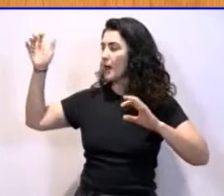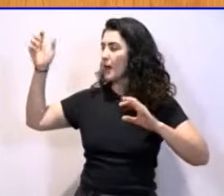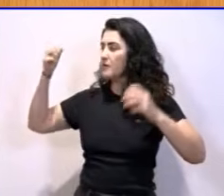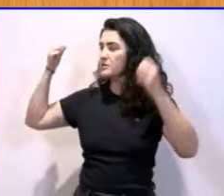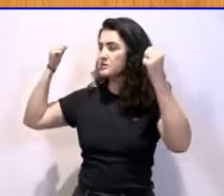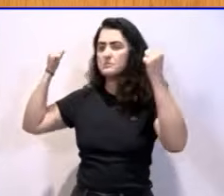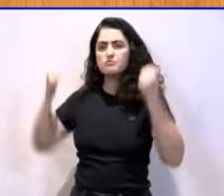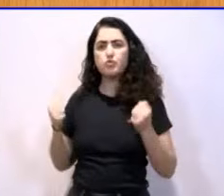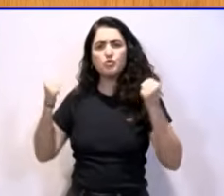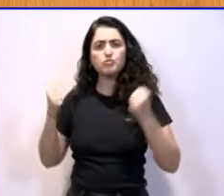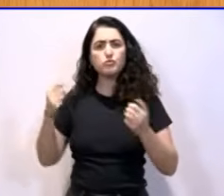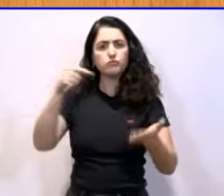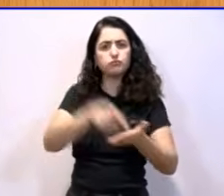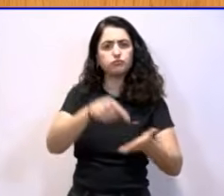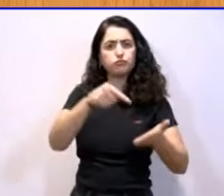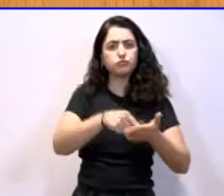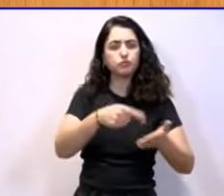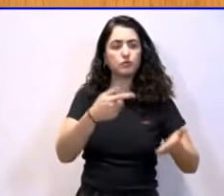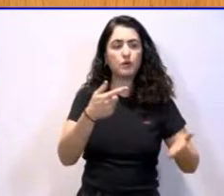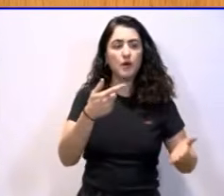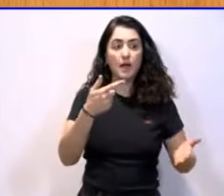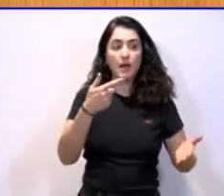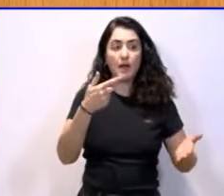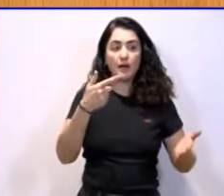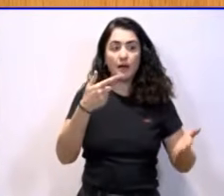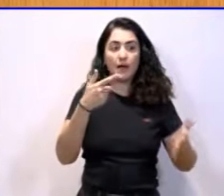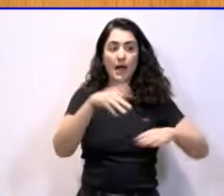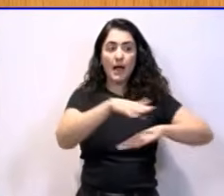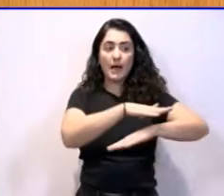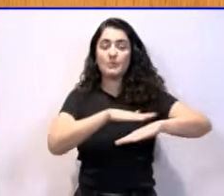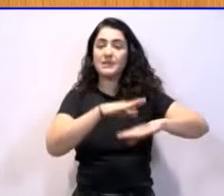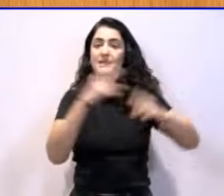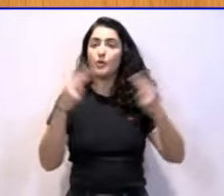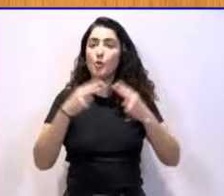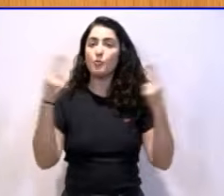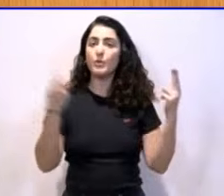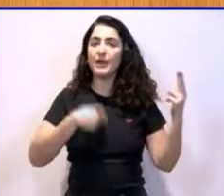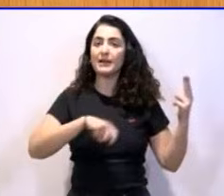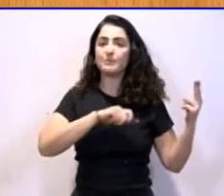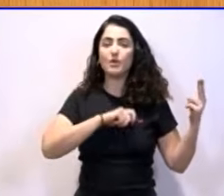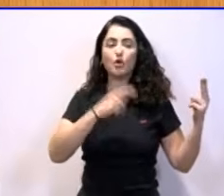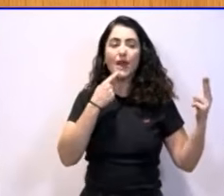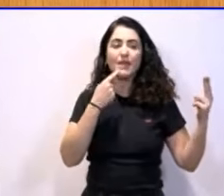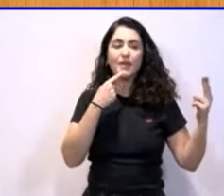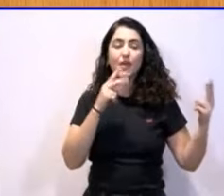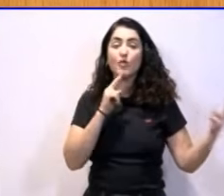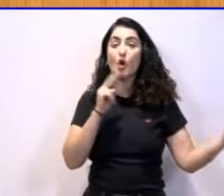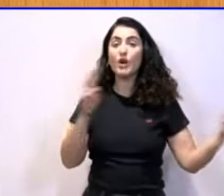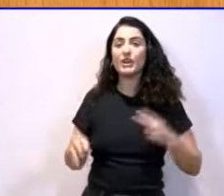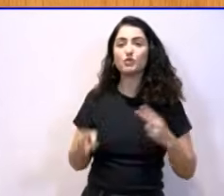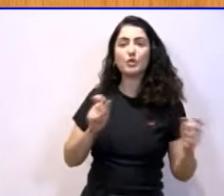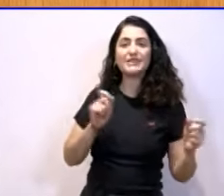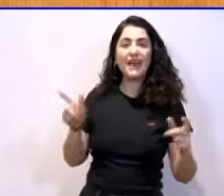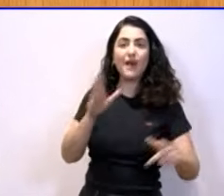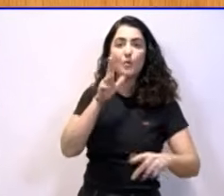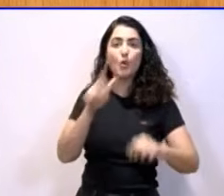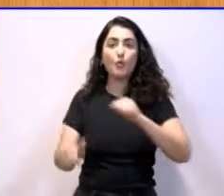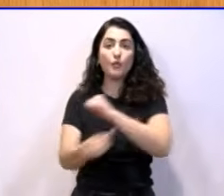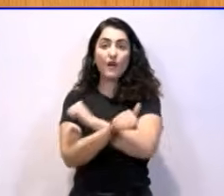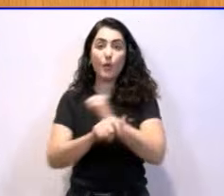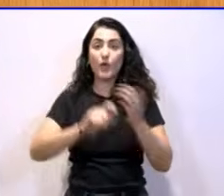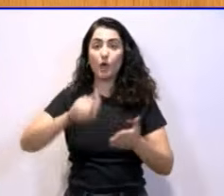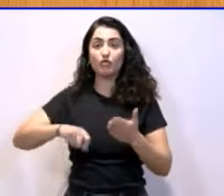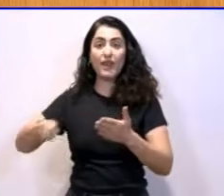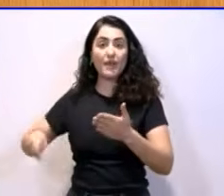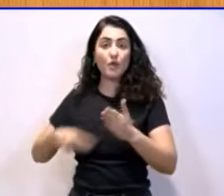oreja a las administraciones públicas españolas y diciendo que, desde luego, las alternativas o las respuestas que han dado a ese fraude en la contratación siguen sin